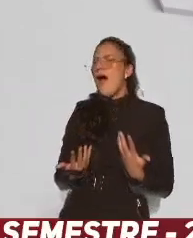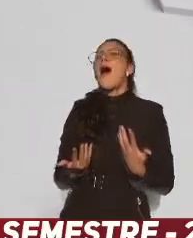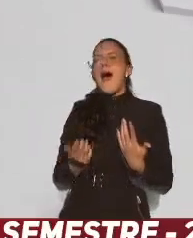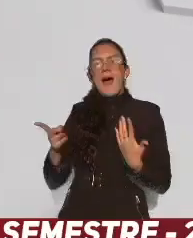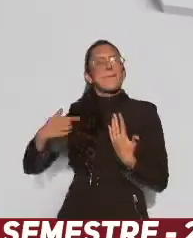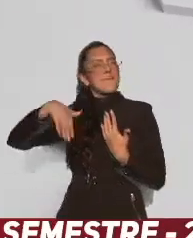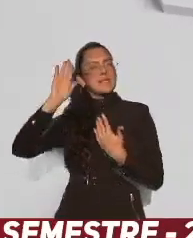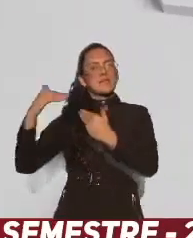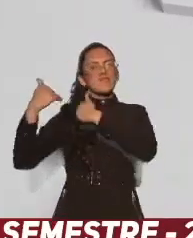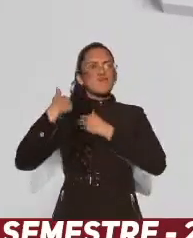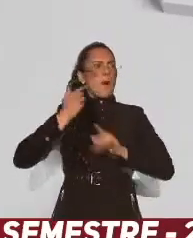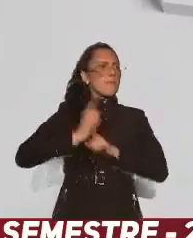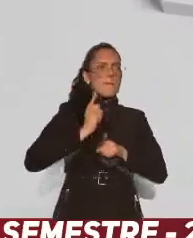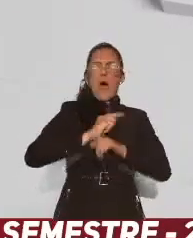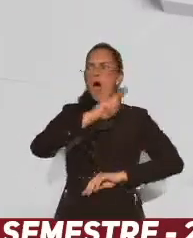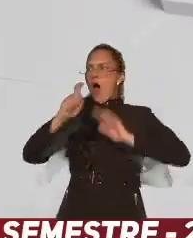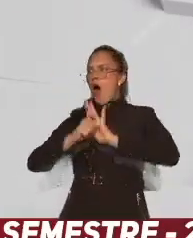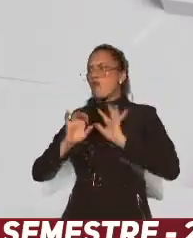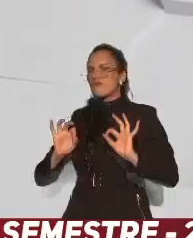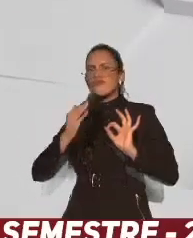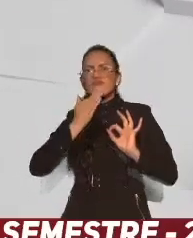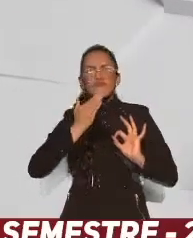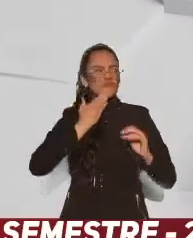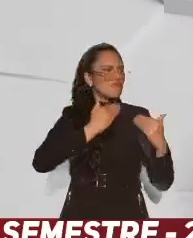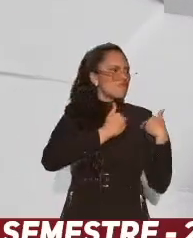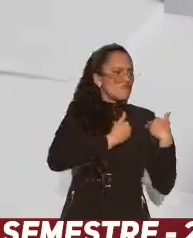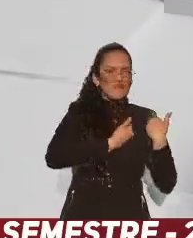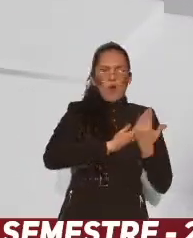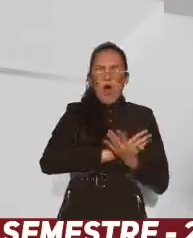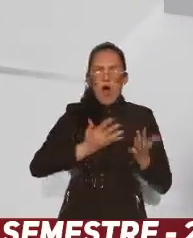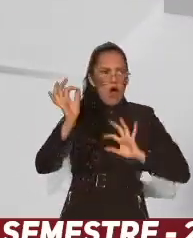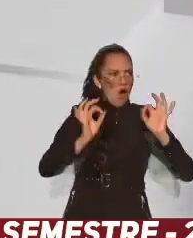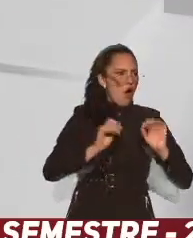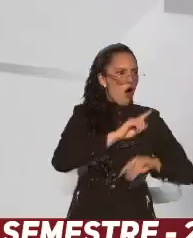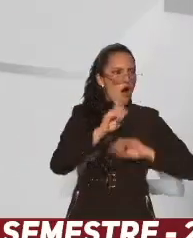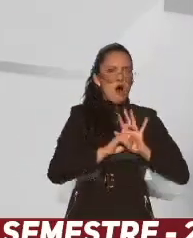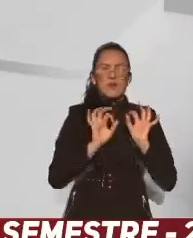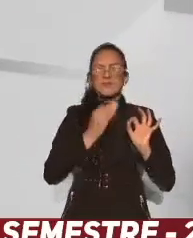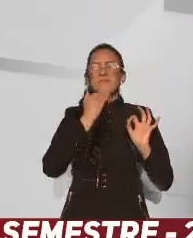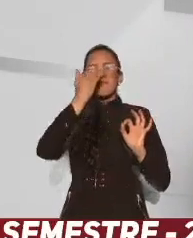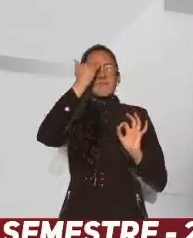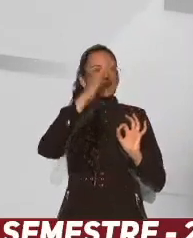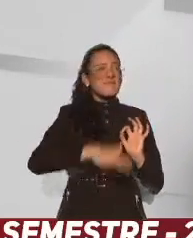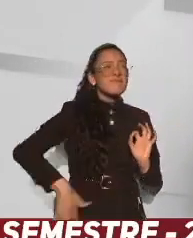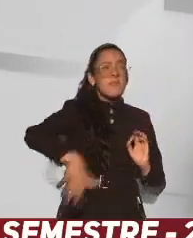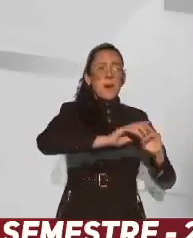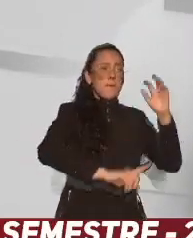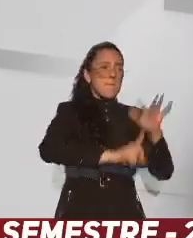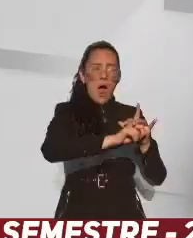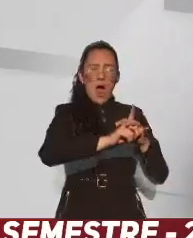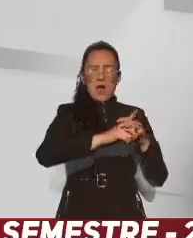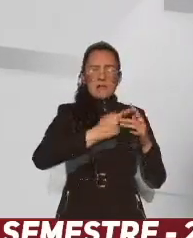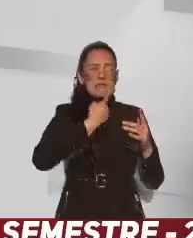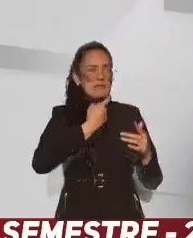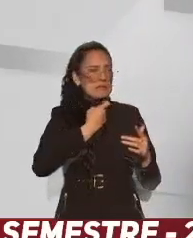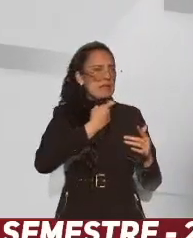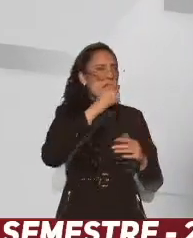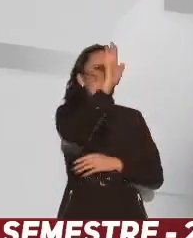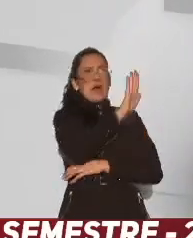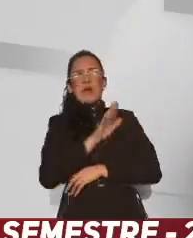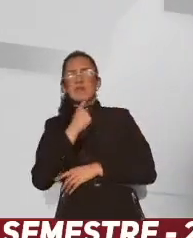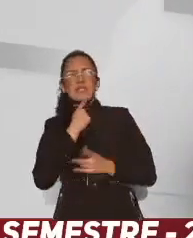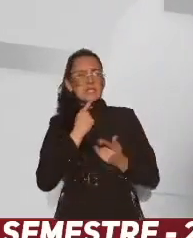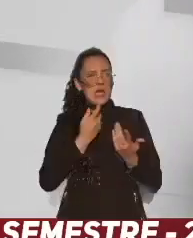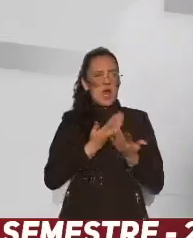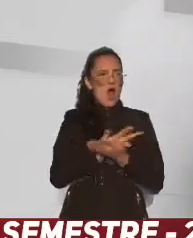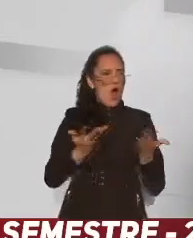cumplir y desarrollar las operaciones contra todos los factores de inestabilidad presentes en la región. Se hizo un